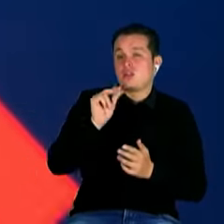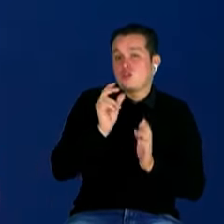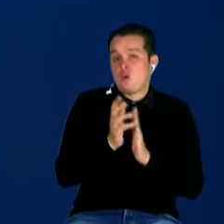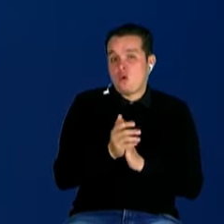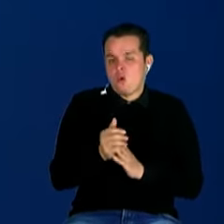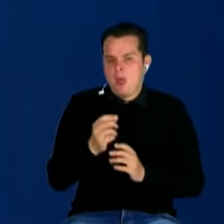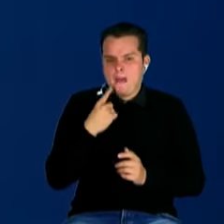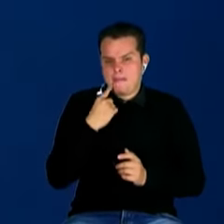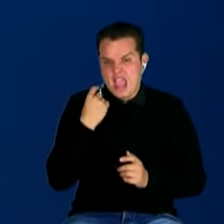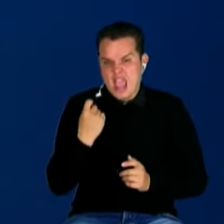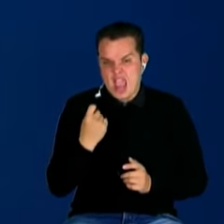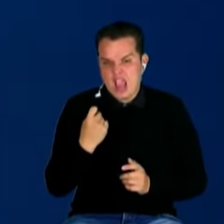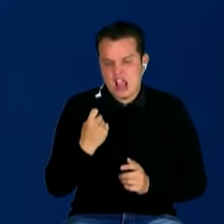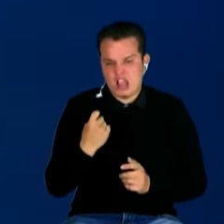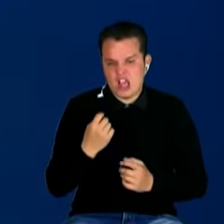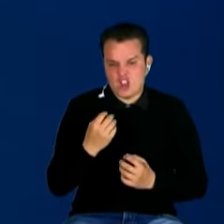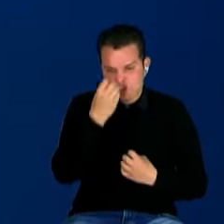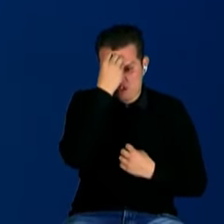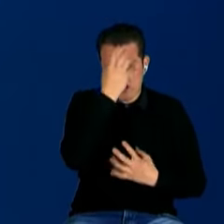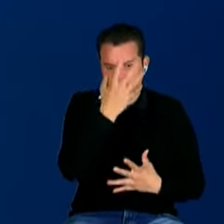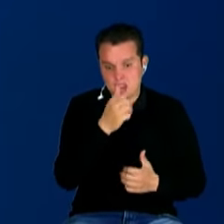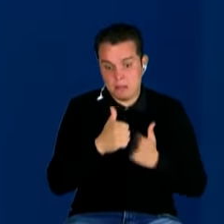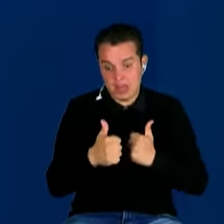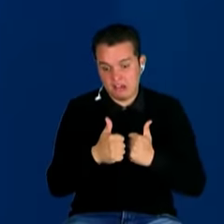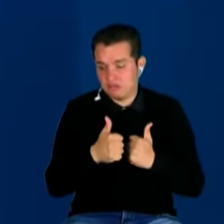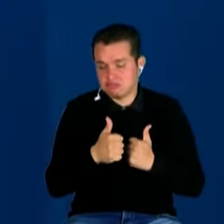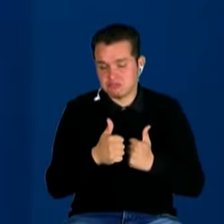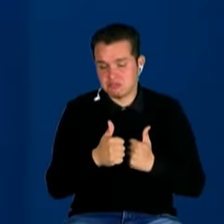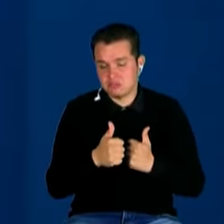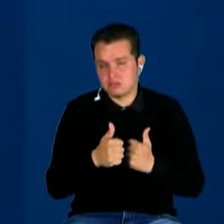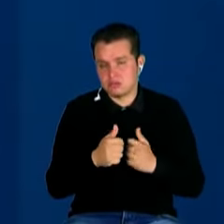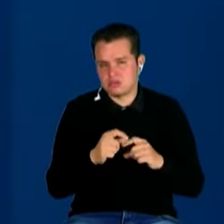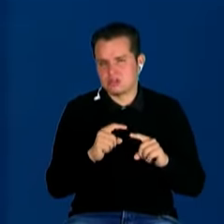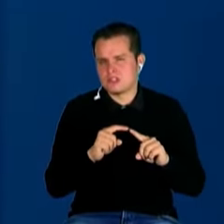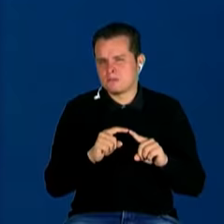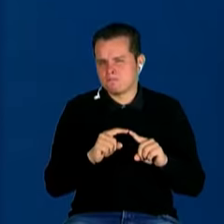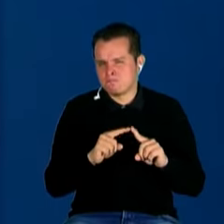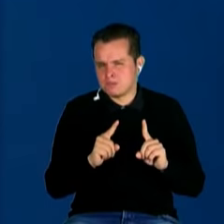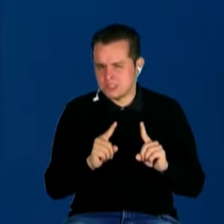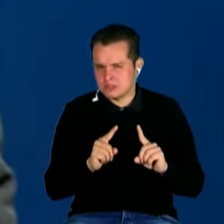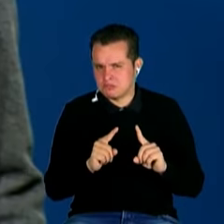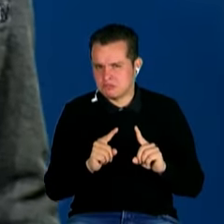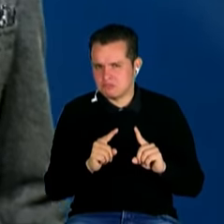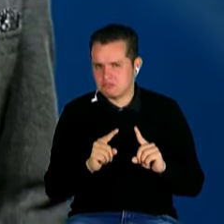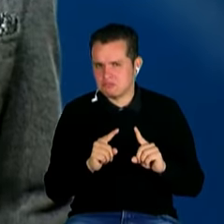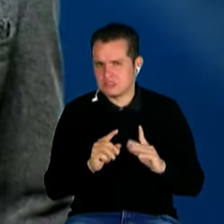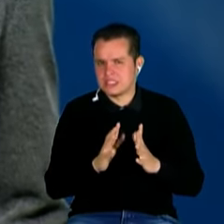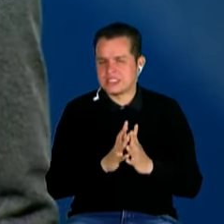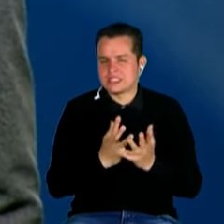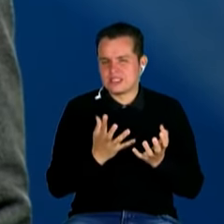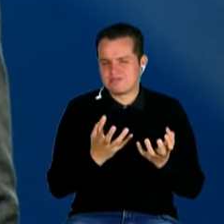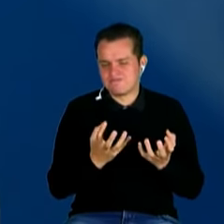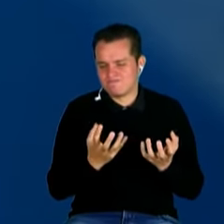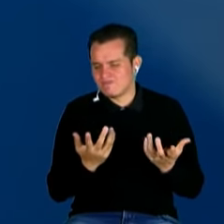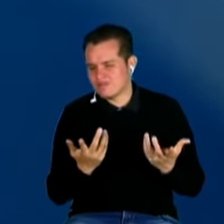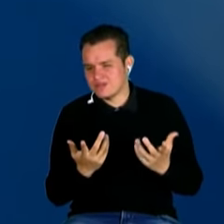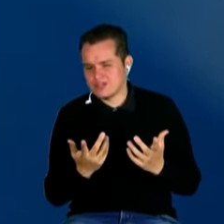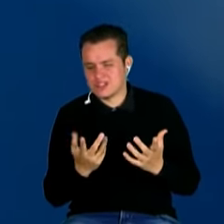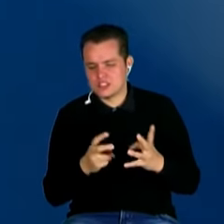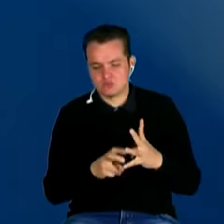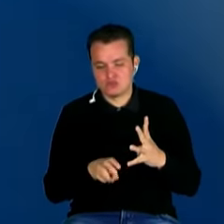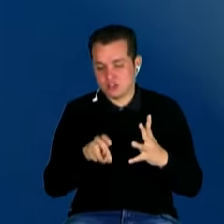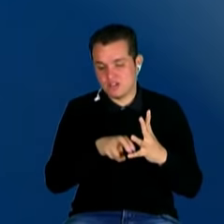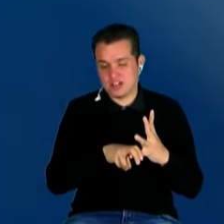obedezcas para que te vaya bien. No está mal, no está mal. Creo que es un nivel es un